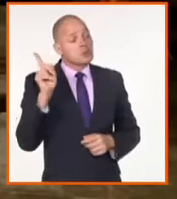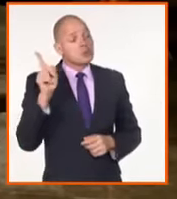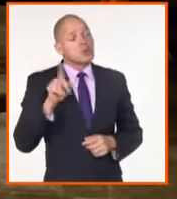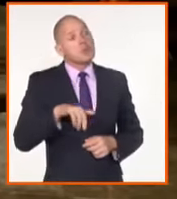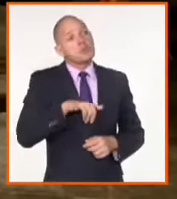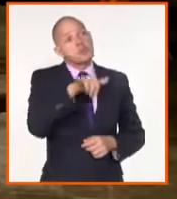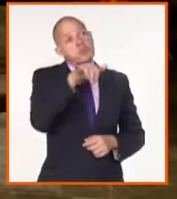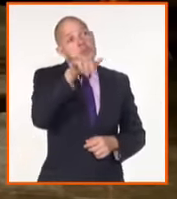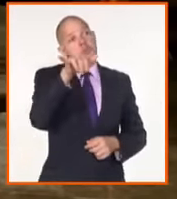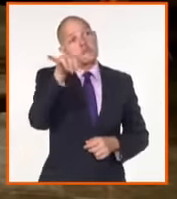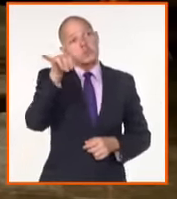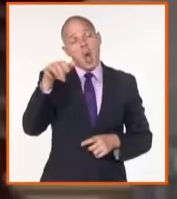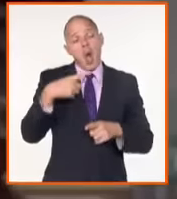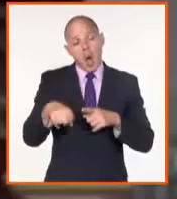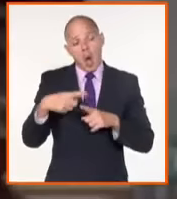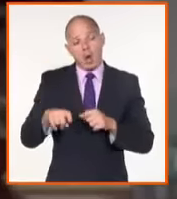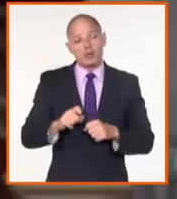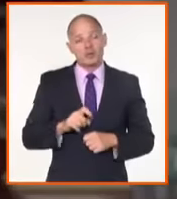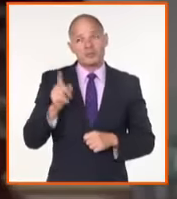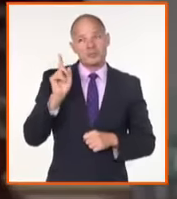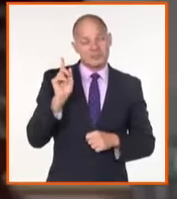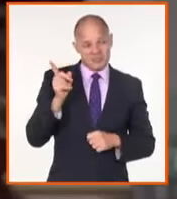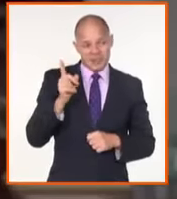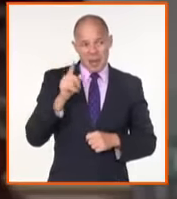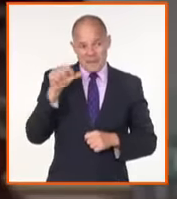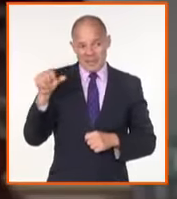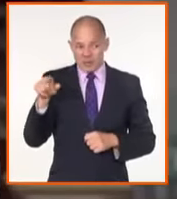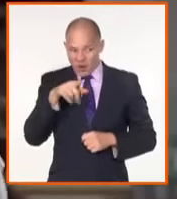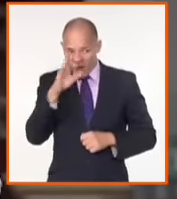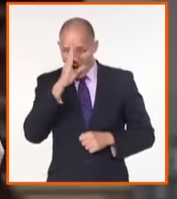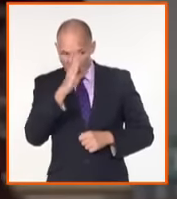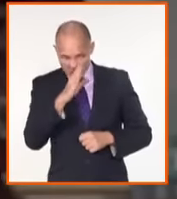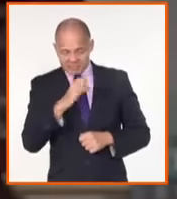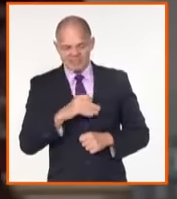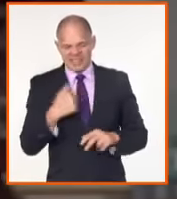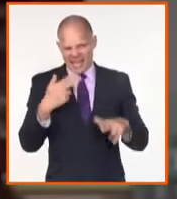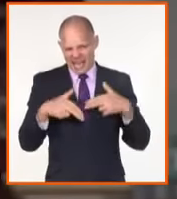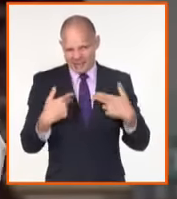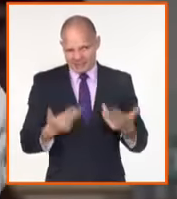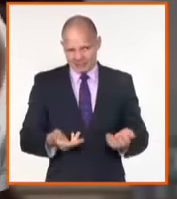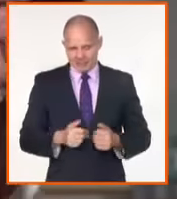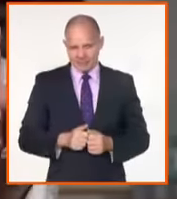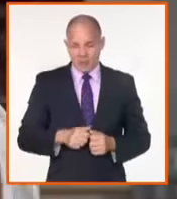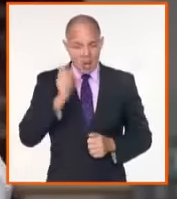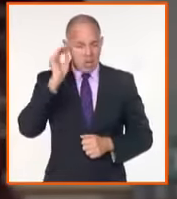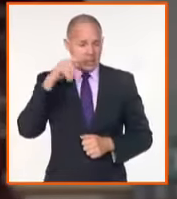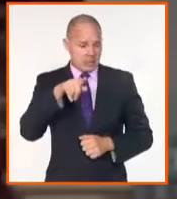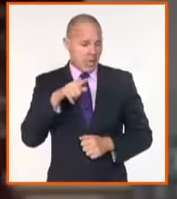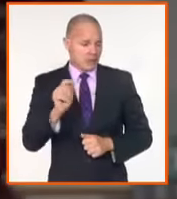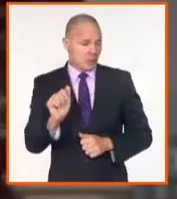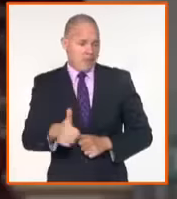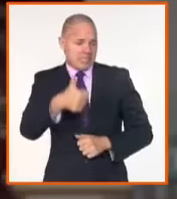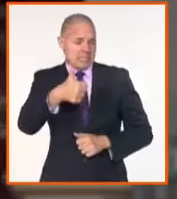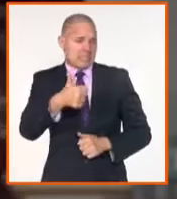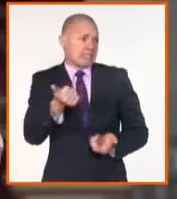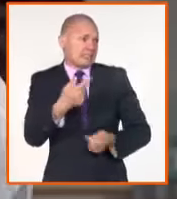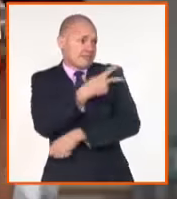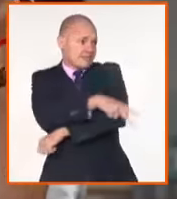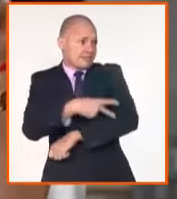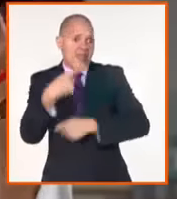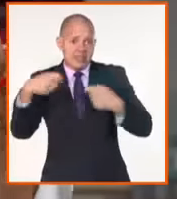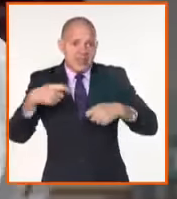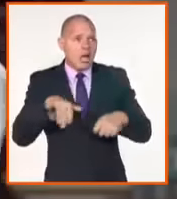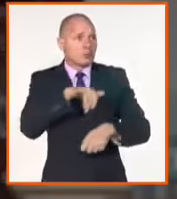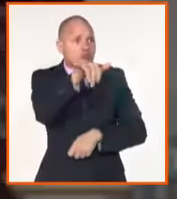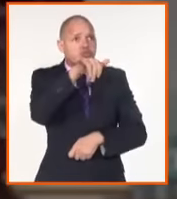en la responsabilidad que le compete como jefe de un Estado que está al frente temporalmente del grupo de los 77, por ejemplo,